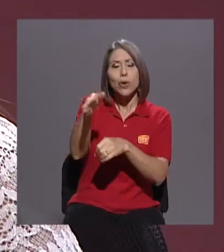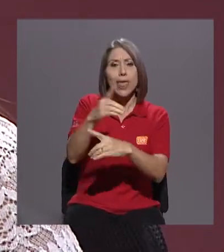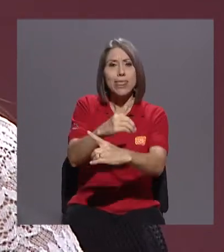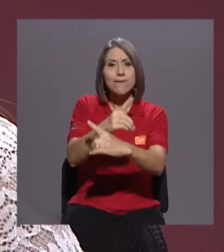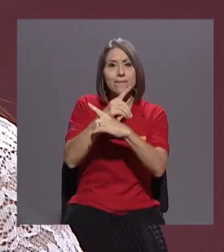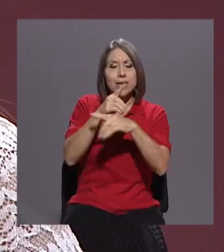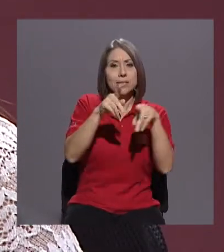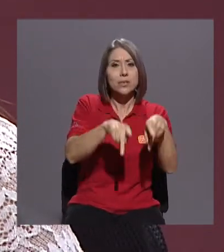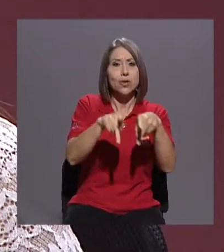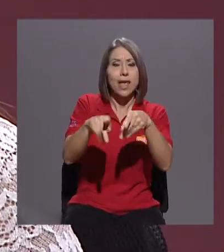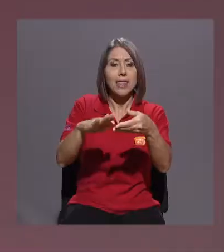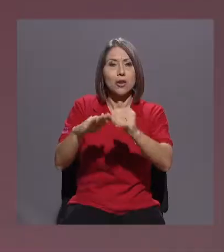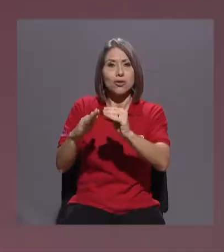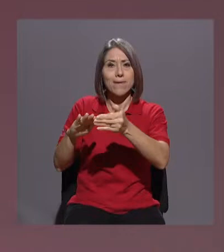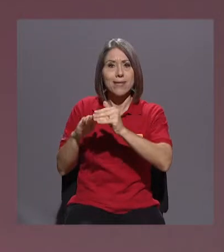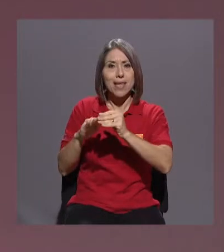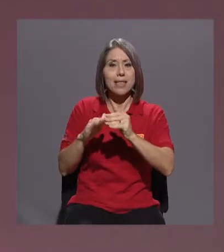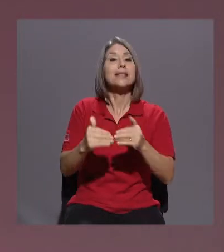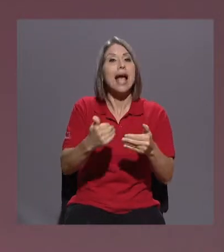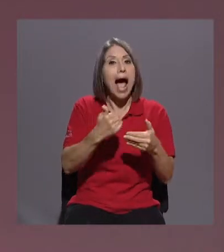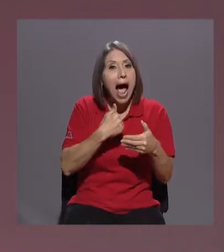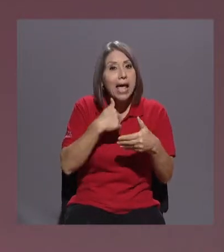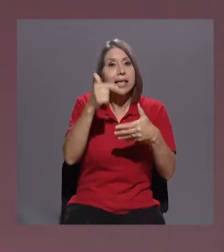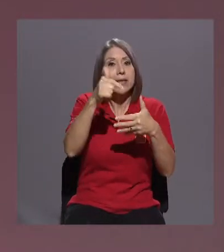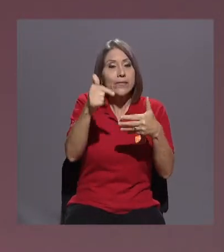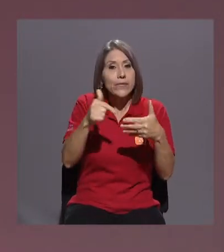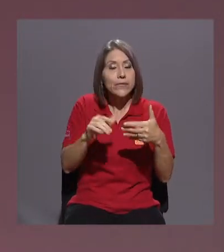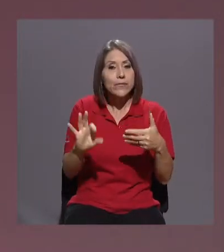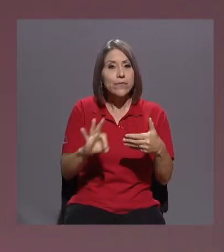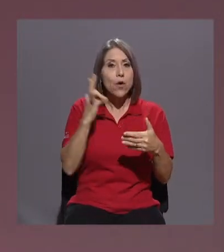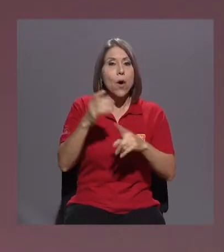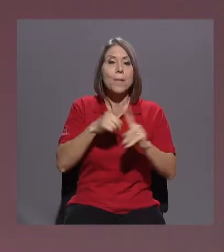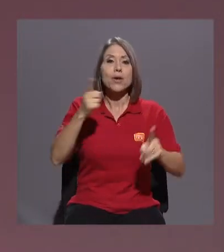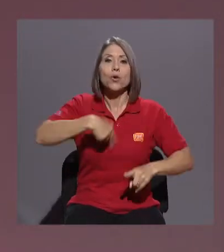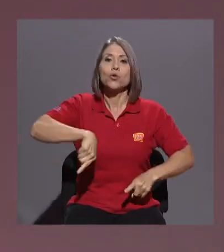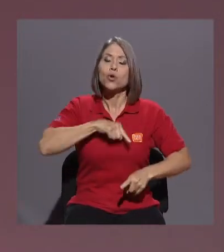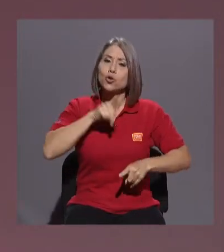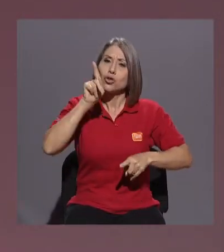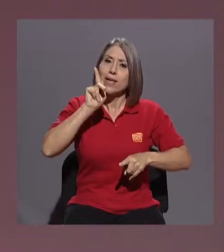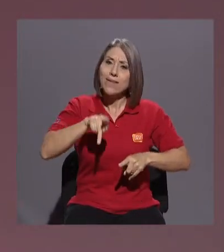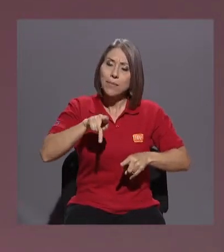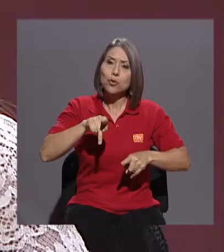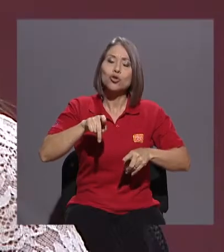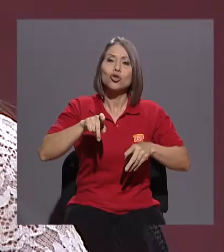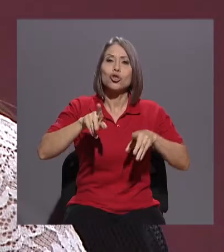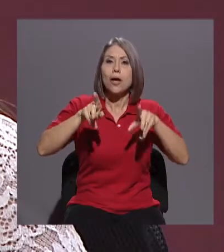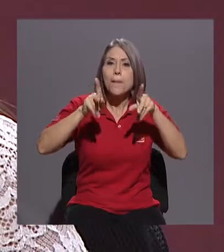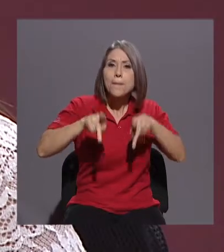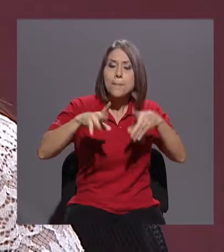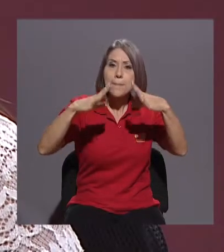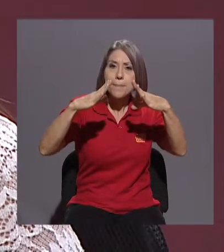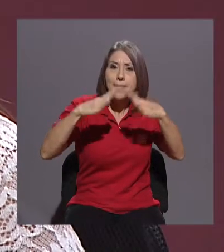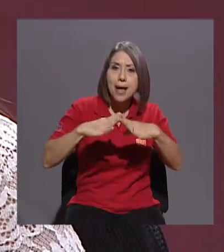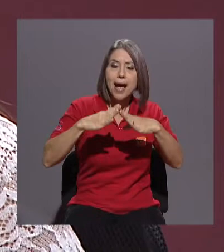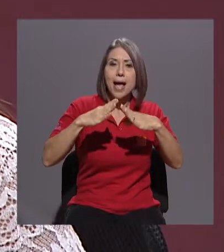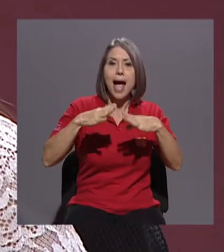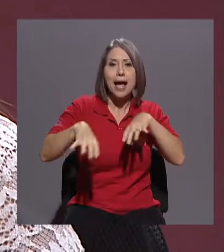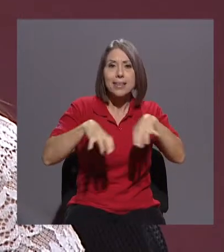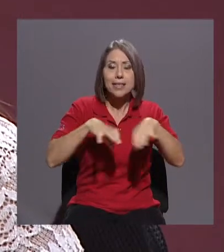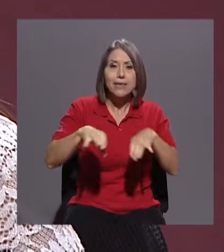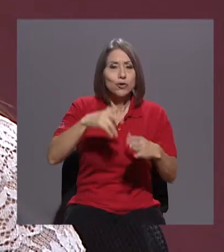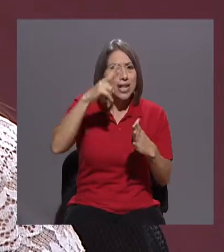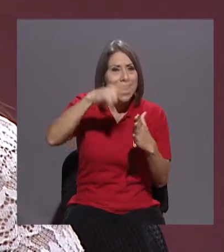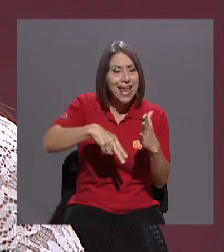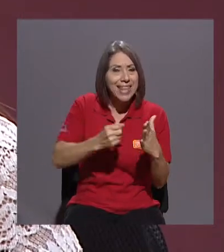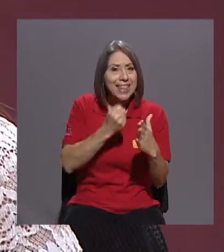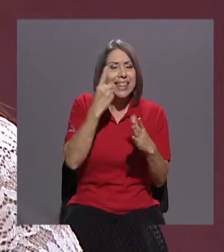defensoría De los habitantes Tenemos mecanismos Pero nos toca Ser ciudadanos Y ciudadanas activas De leer y entender